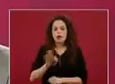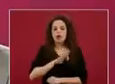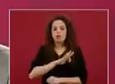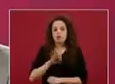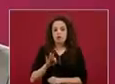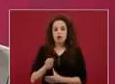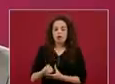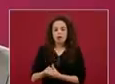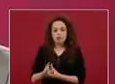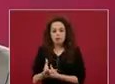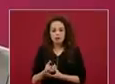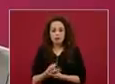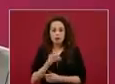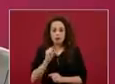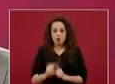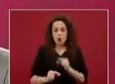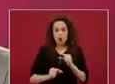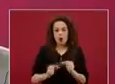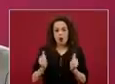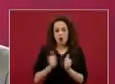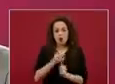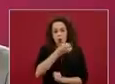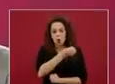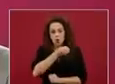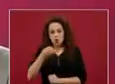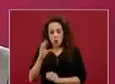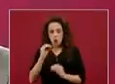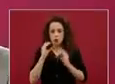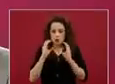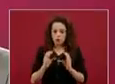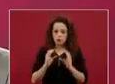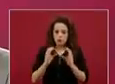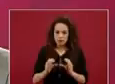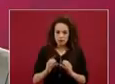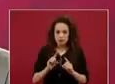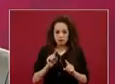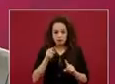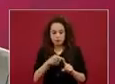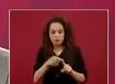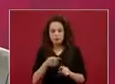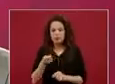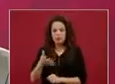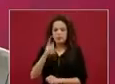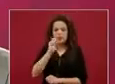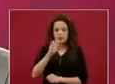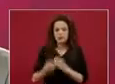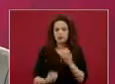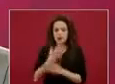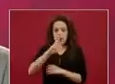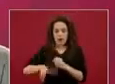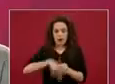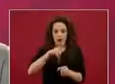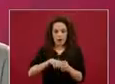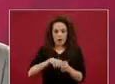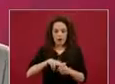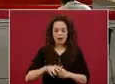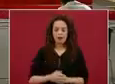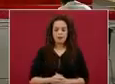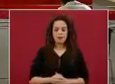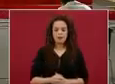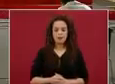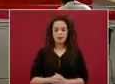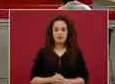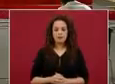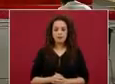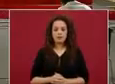organizado, ordenado, cauteloso y dirigido, conocido como la nueva normalidad. Me